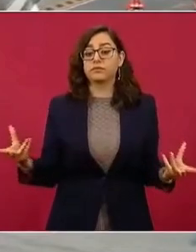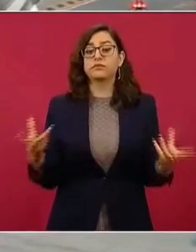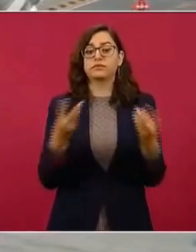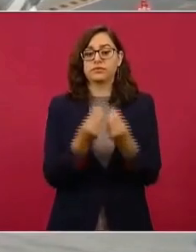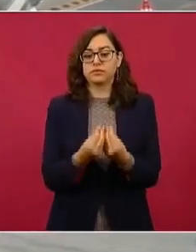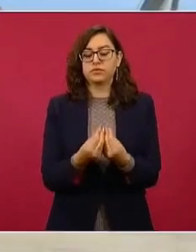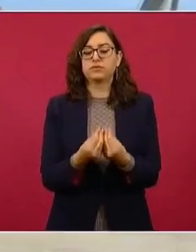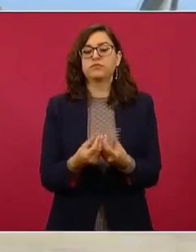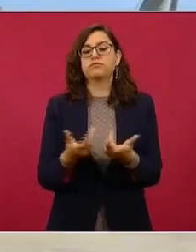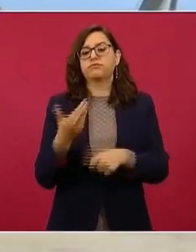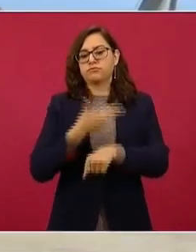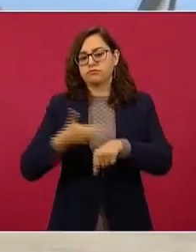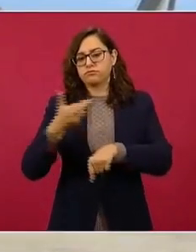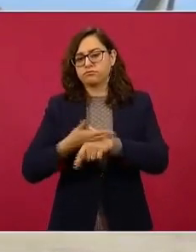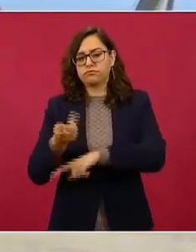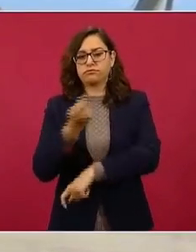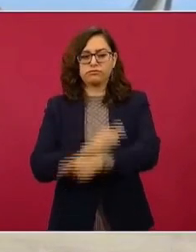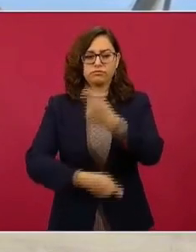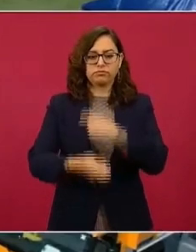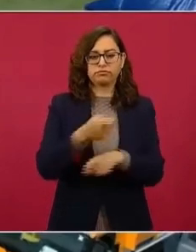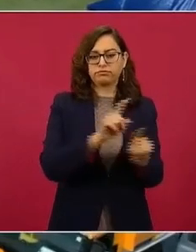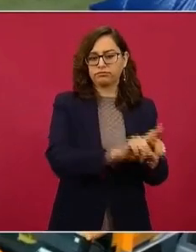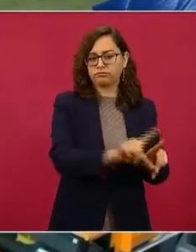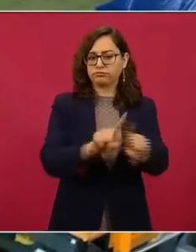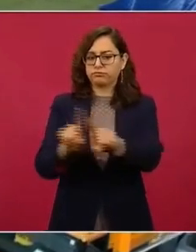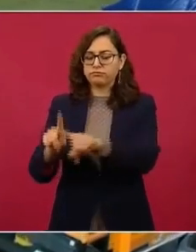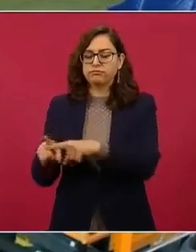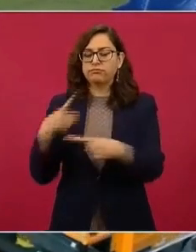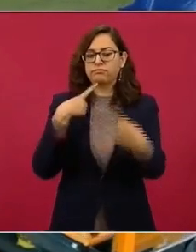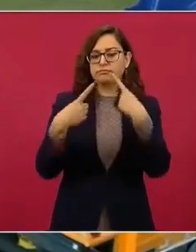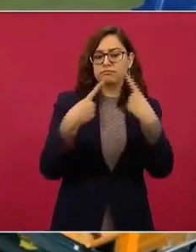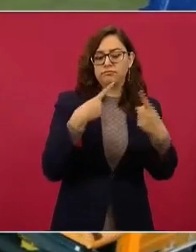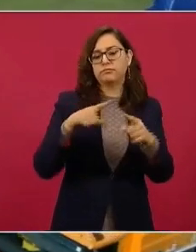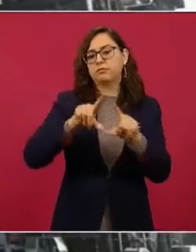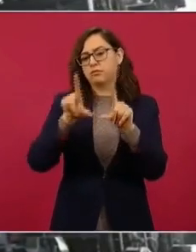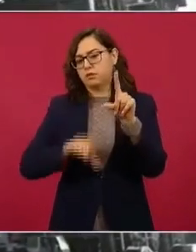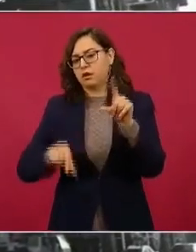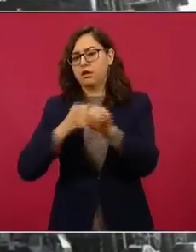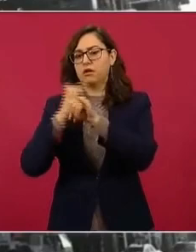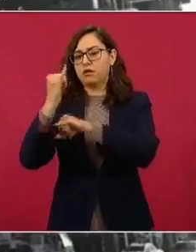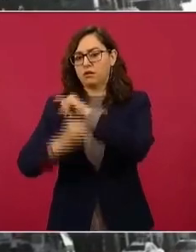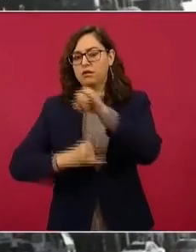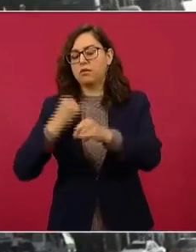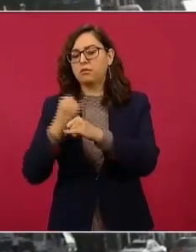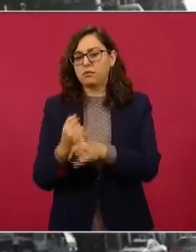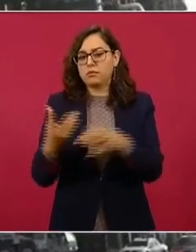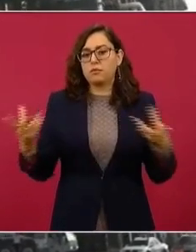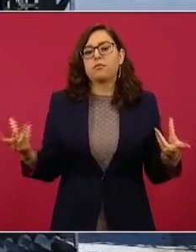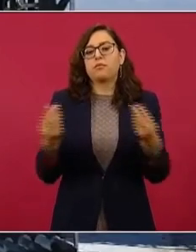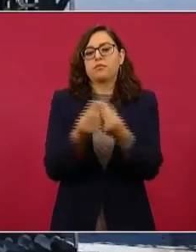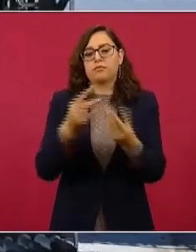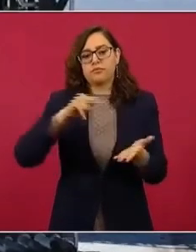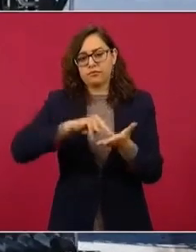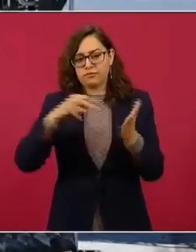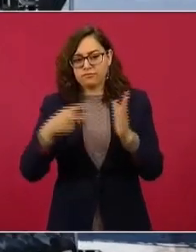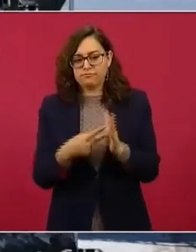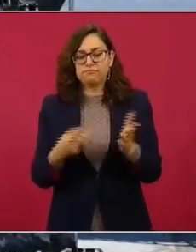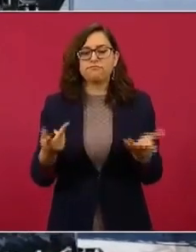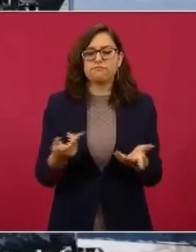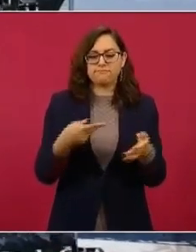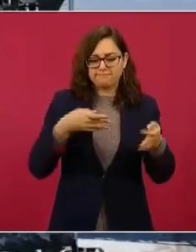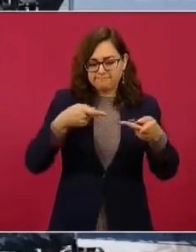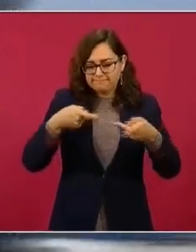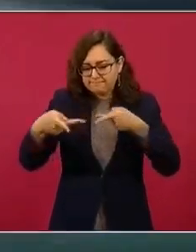los diferentes gestores de proyecto y compañías nacionales e internacionales que participan en la ingeniería y construcción de esta obra para todos